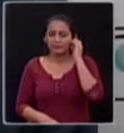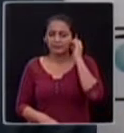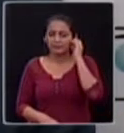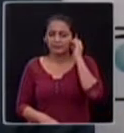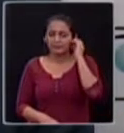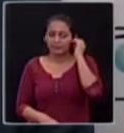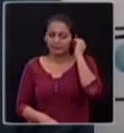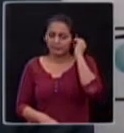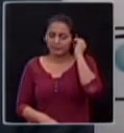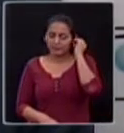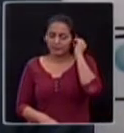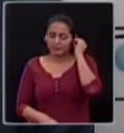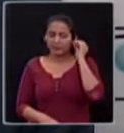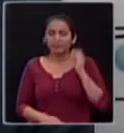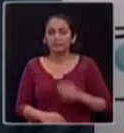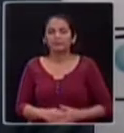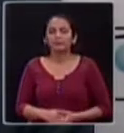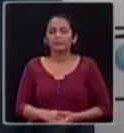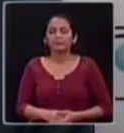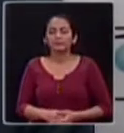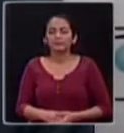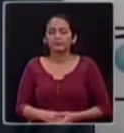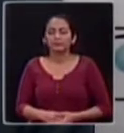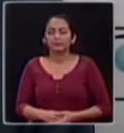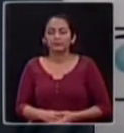que por primera vez